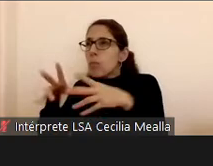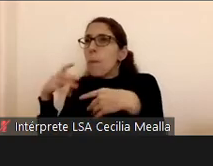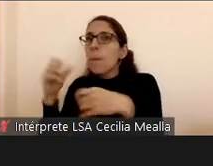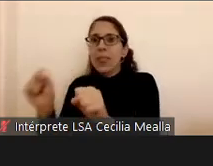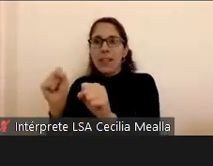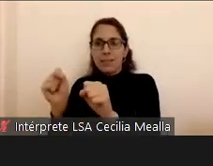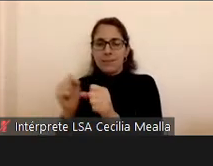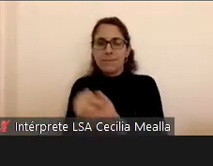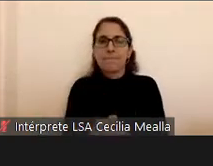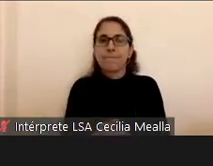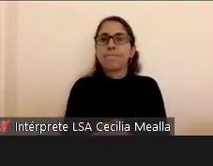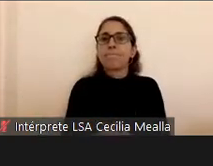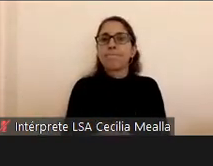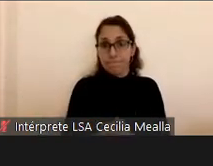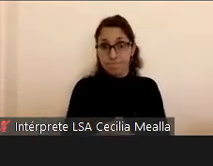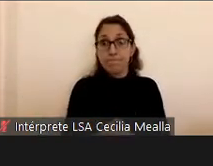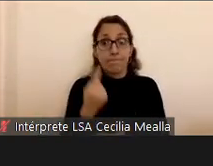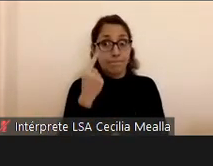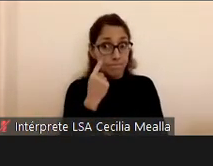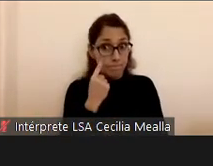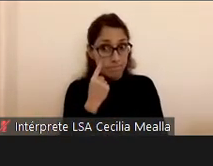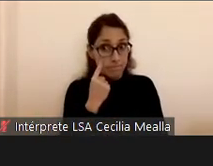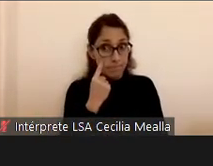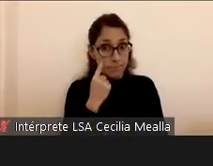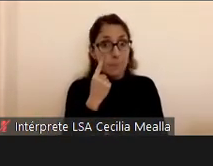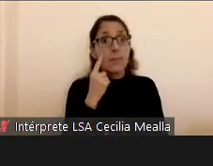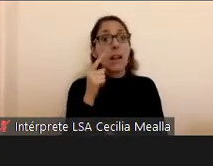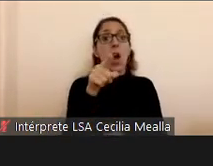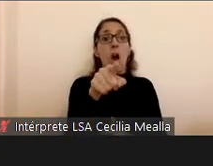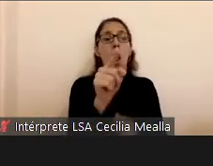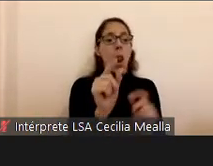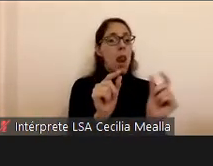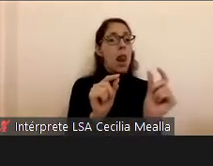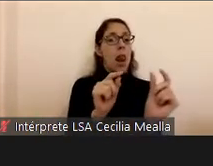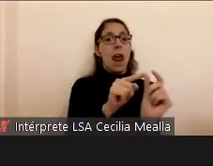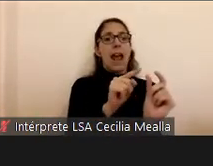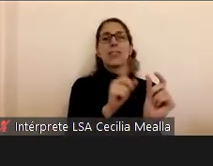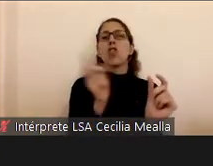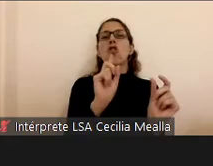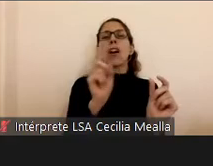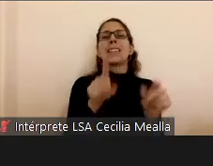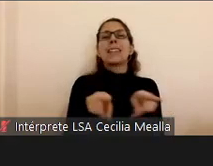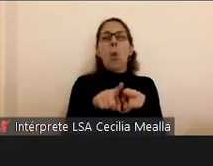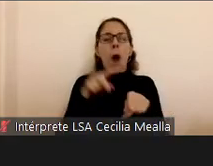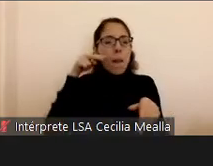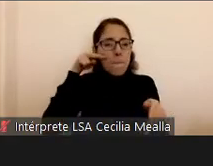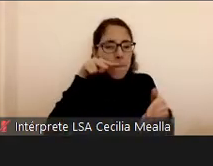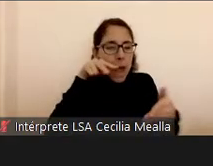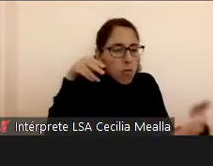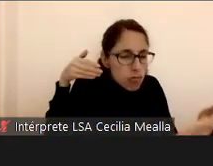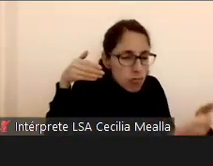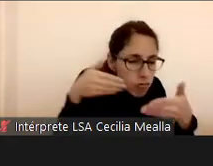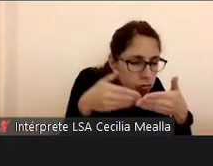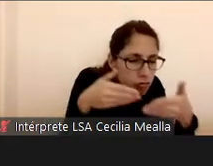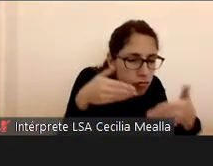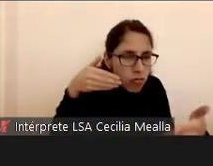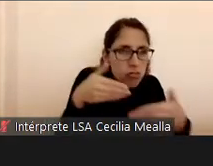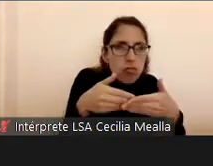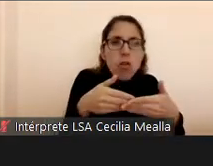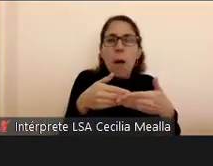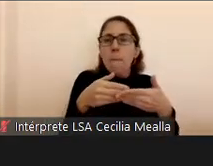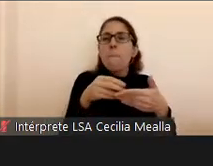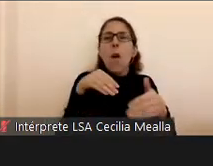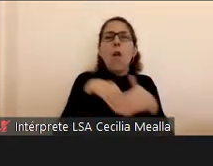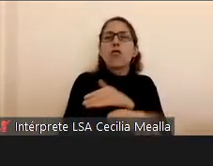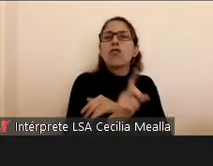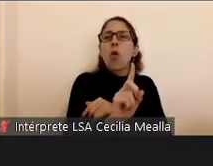Pero este no es el poder de resolución, les aclaro, esto no es el poder de resolución, tienen que buscarlo. Bueno,